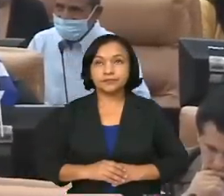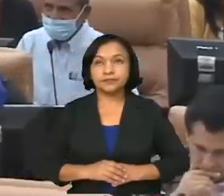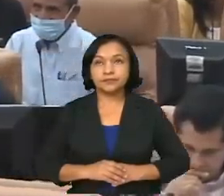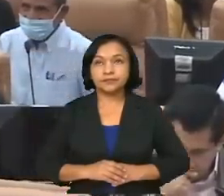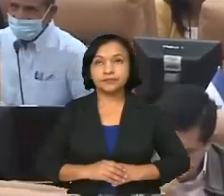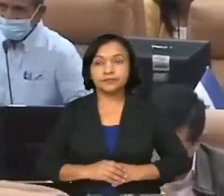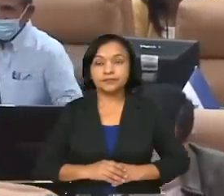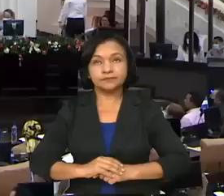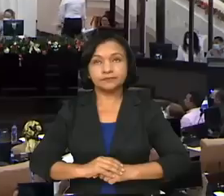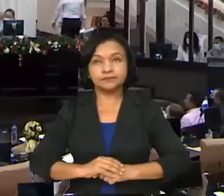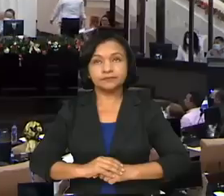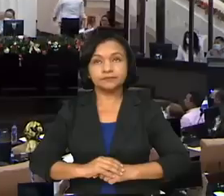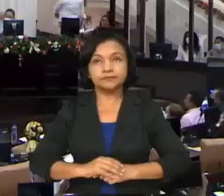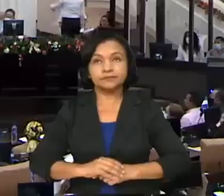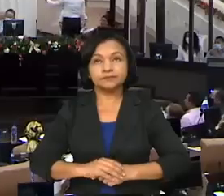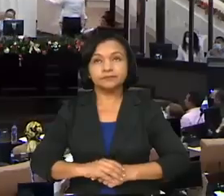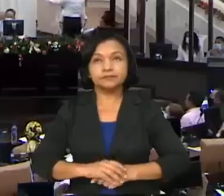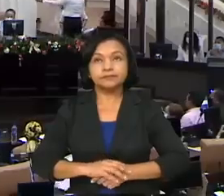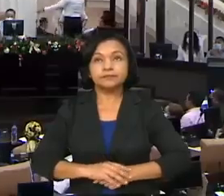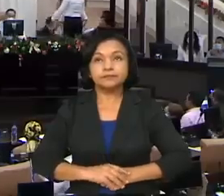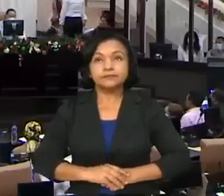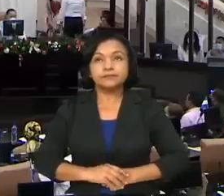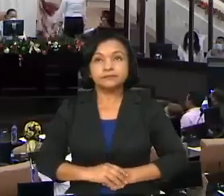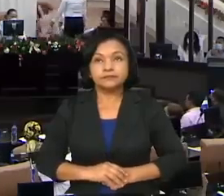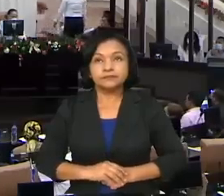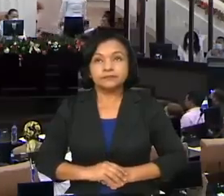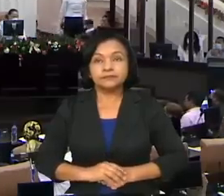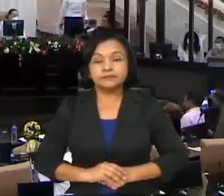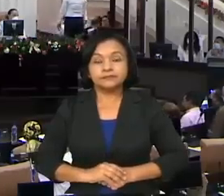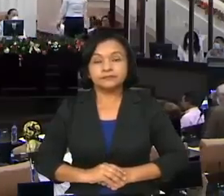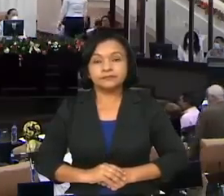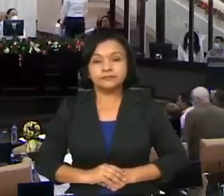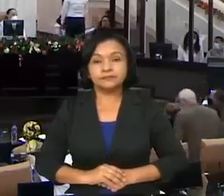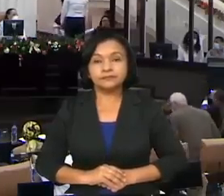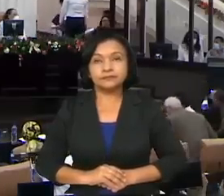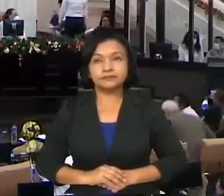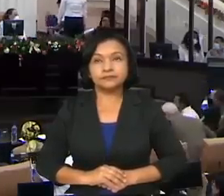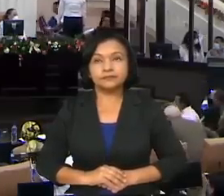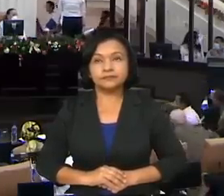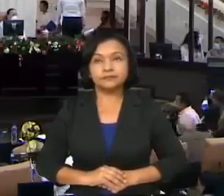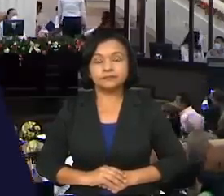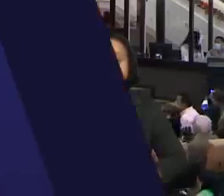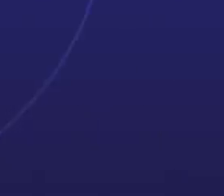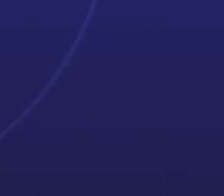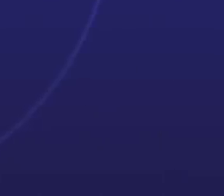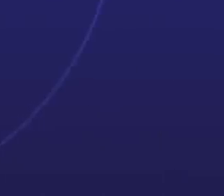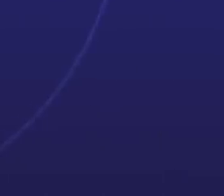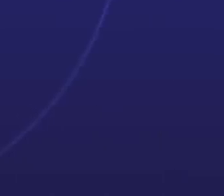de la COVID-19 y la reconstrucción de las zonas impactadas por los huracanes Iota y Eta.